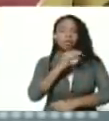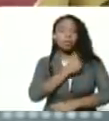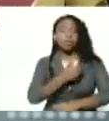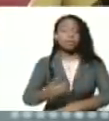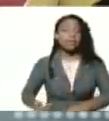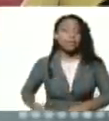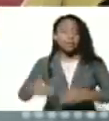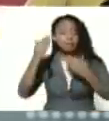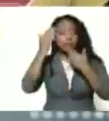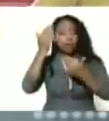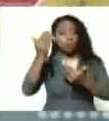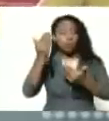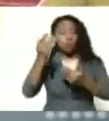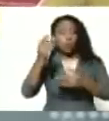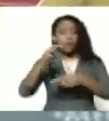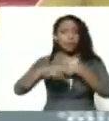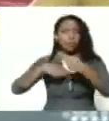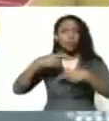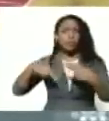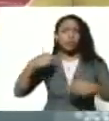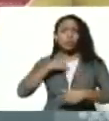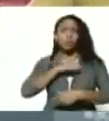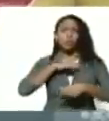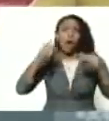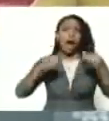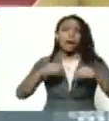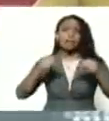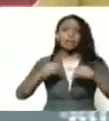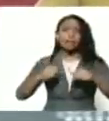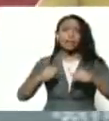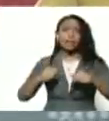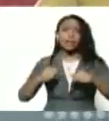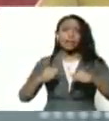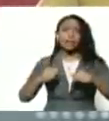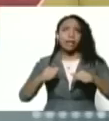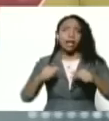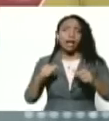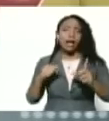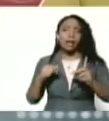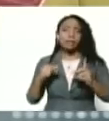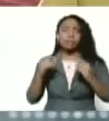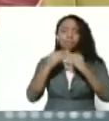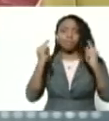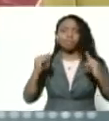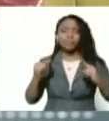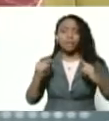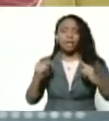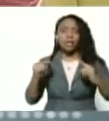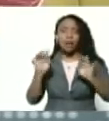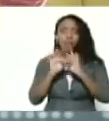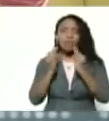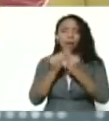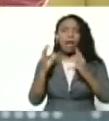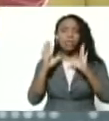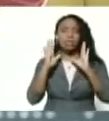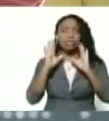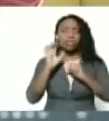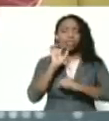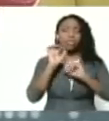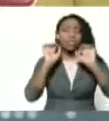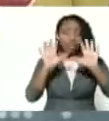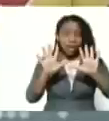Saludos revolucionarios. Aquí nos encontramos en la granja familiar que consta de 10 hectáreas, el cual tiene un galpón